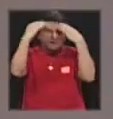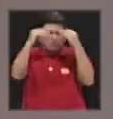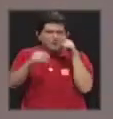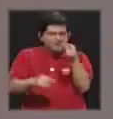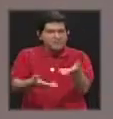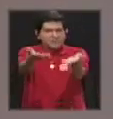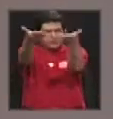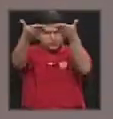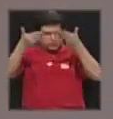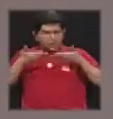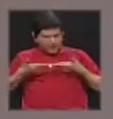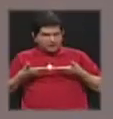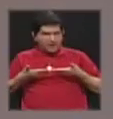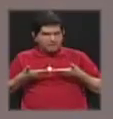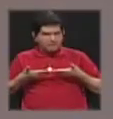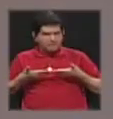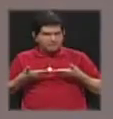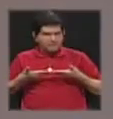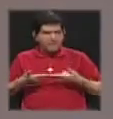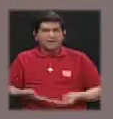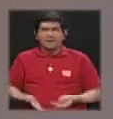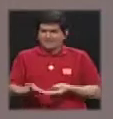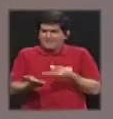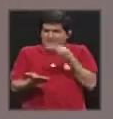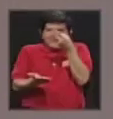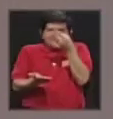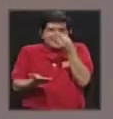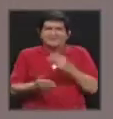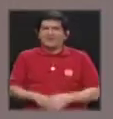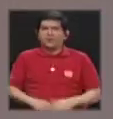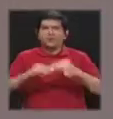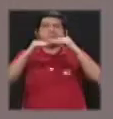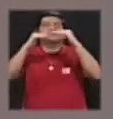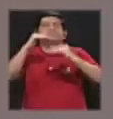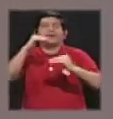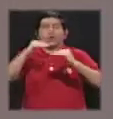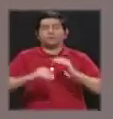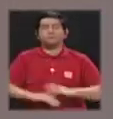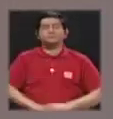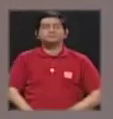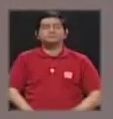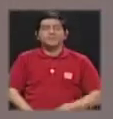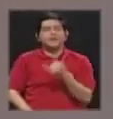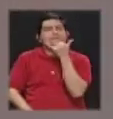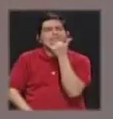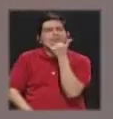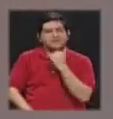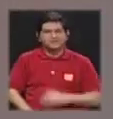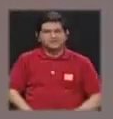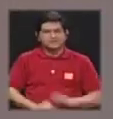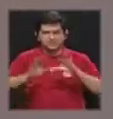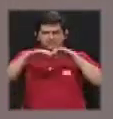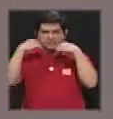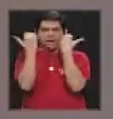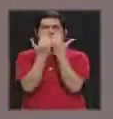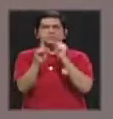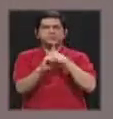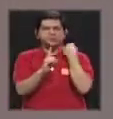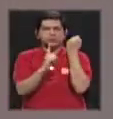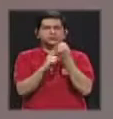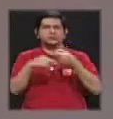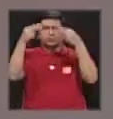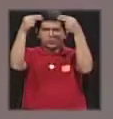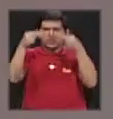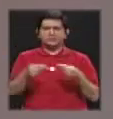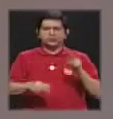que les suministra, el costo es inferior. Ahora bien, ¿qué pasa? En la Comisión de Asuntos